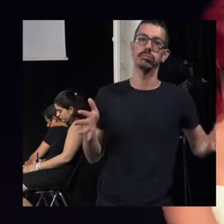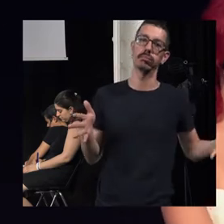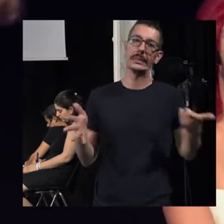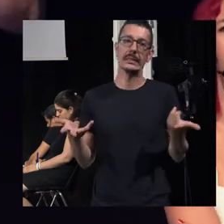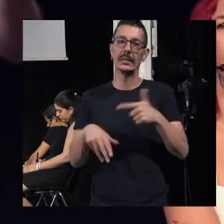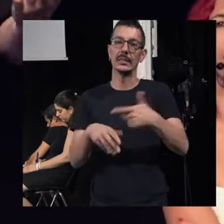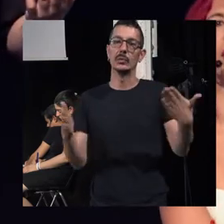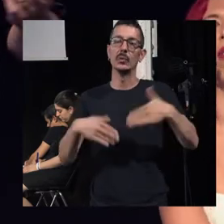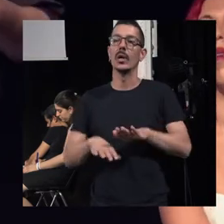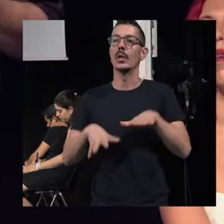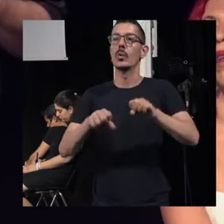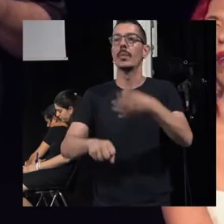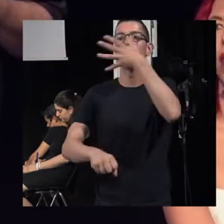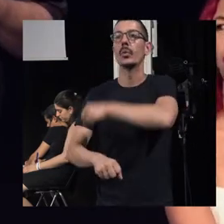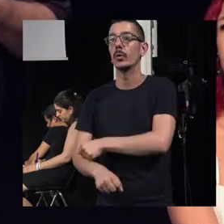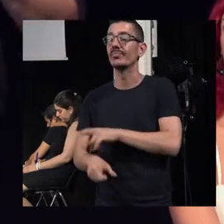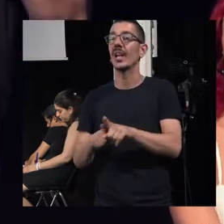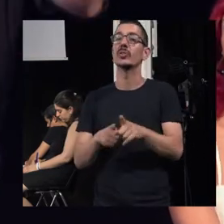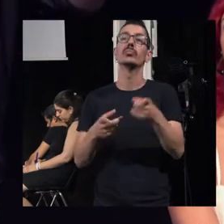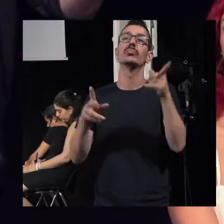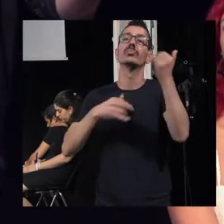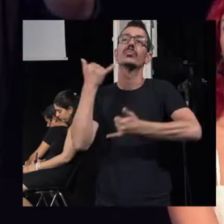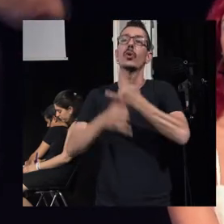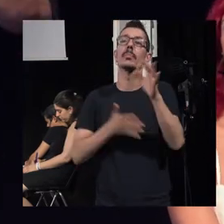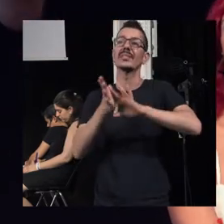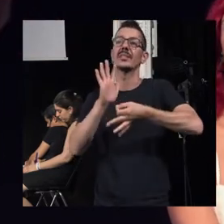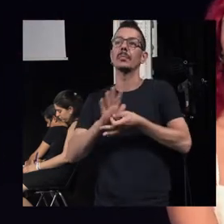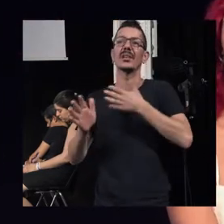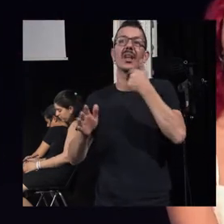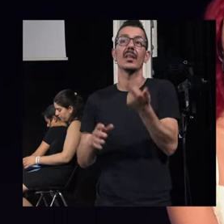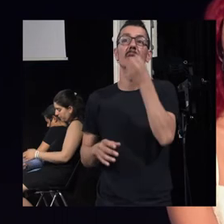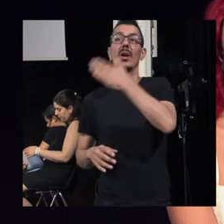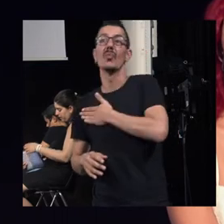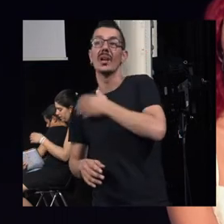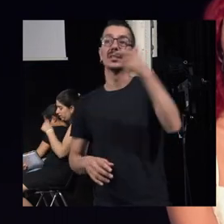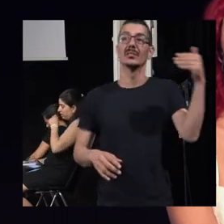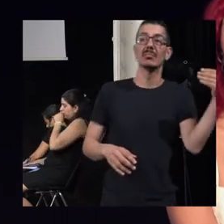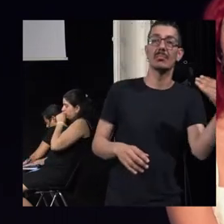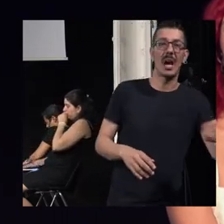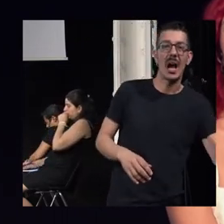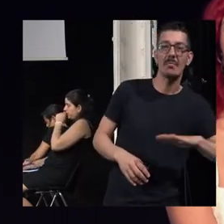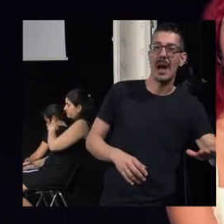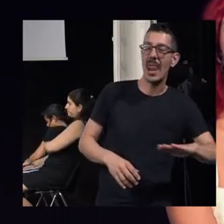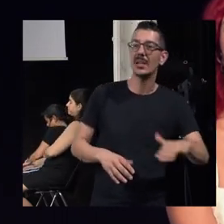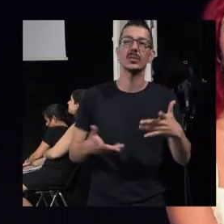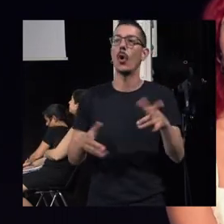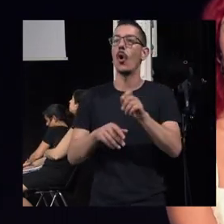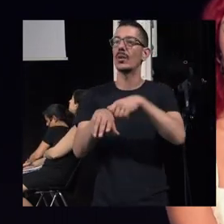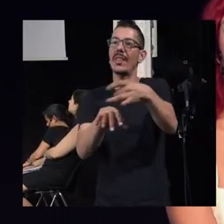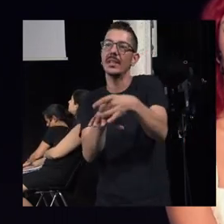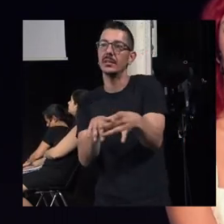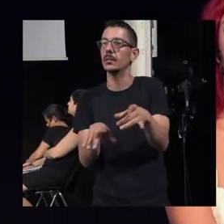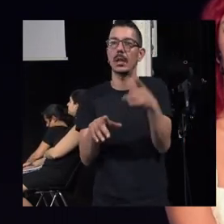Es un fenómeno sistémico. No se trata de personas malas o buenas o racistas, sino que tiene que ver con la construcción de